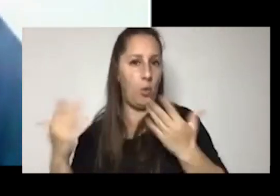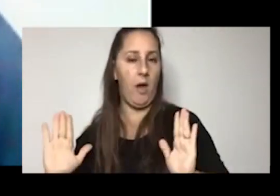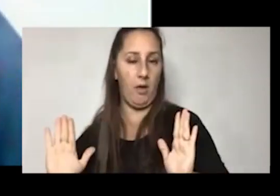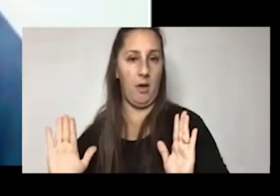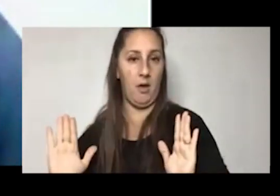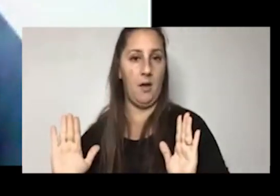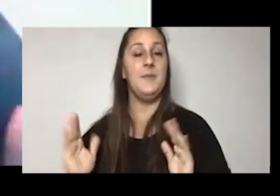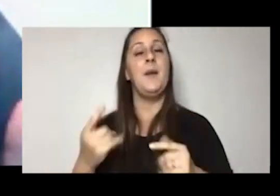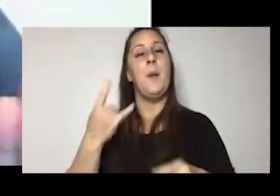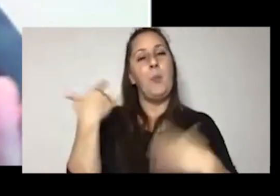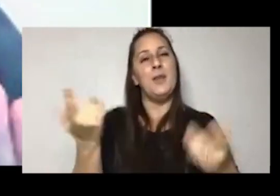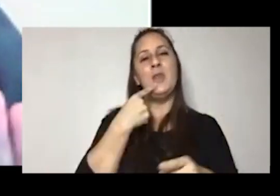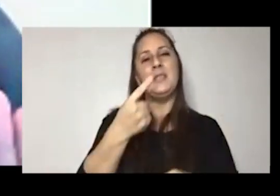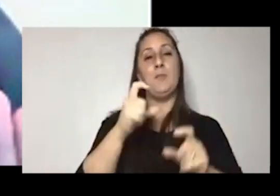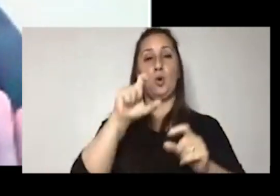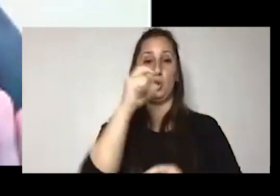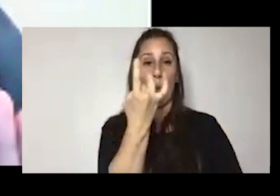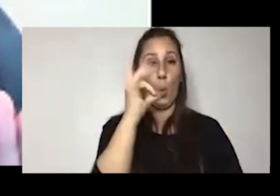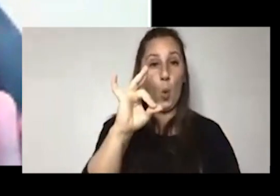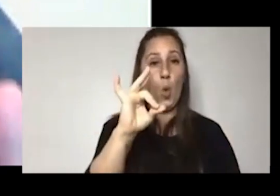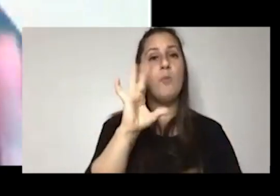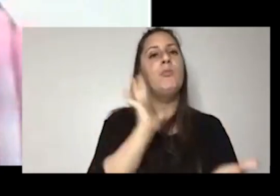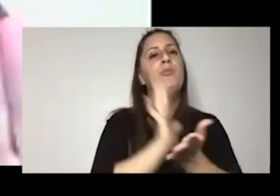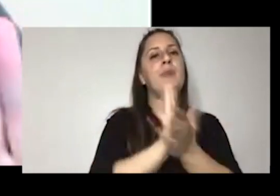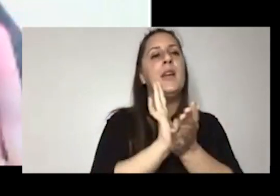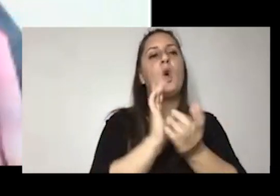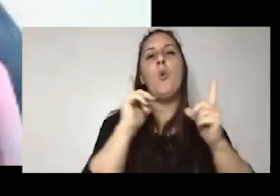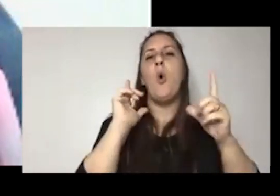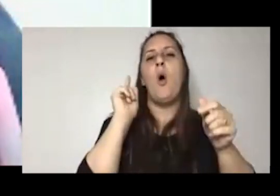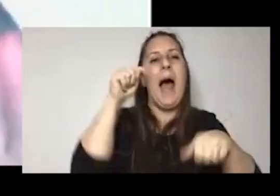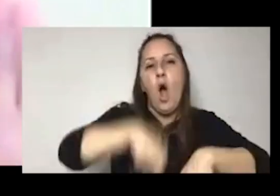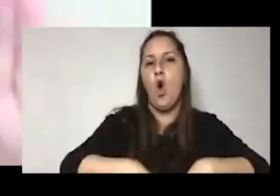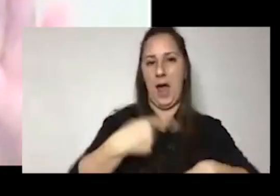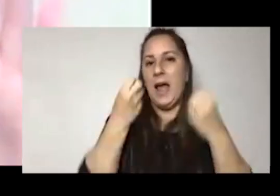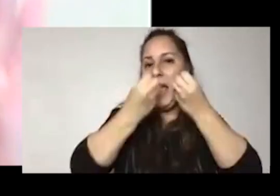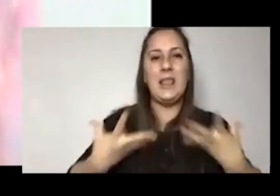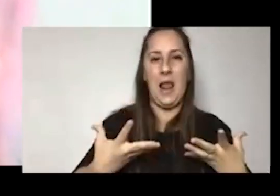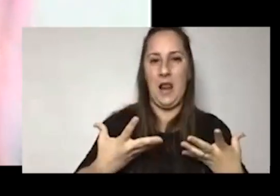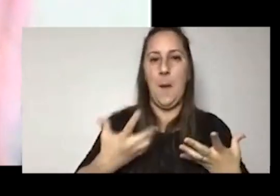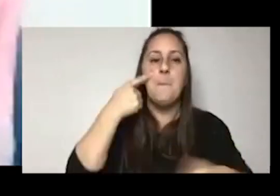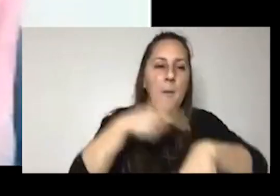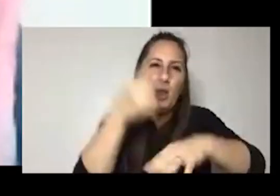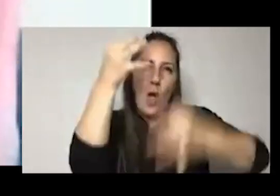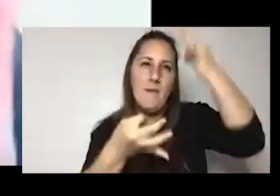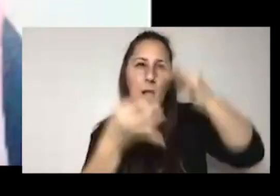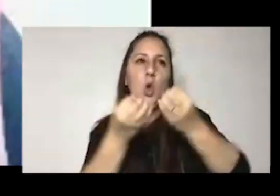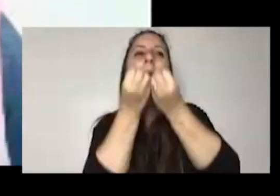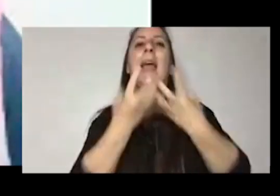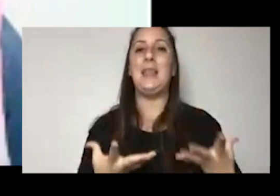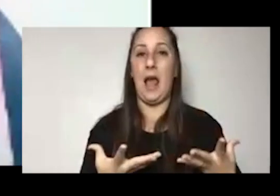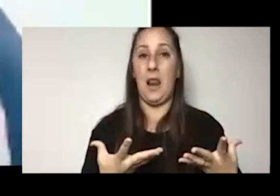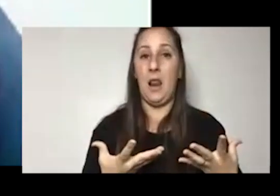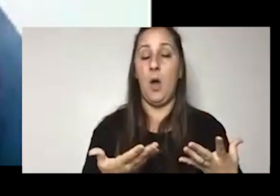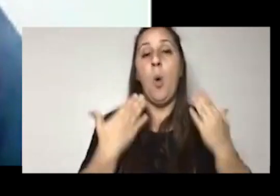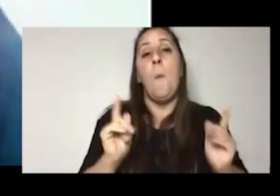certificado único de discapacidad es una foto del momento, ¿sí? En el momento que fue evaluado. Puede ser igual o no dentro de